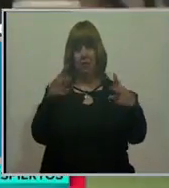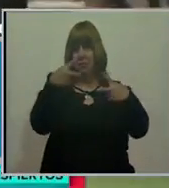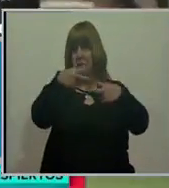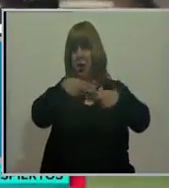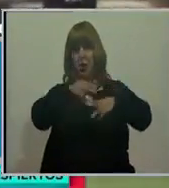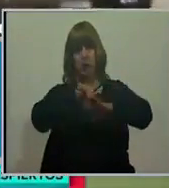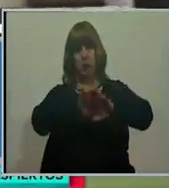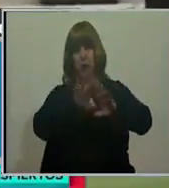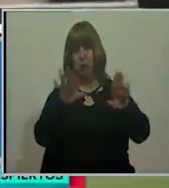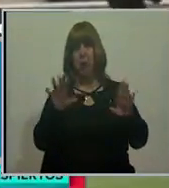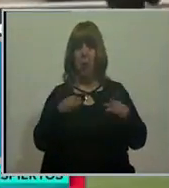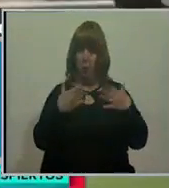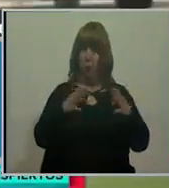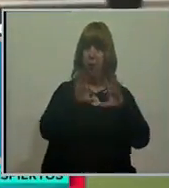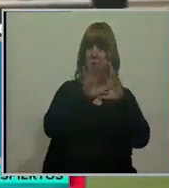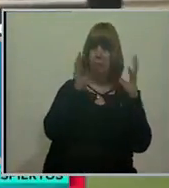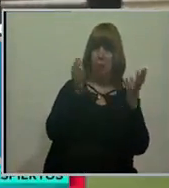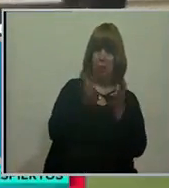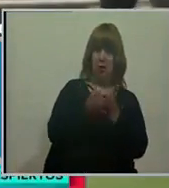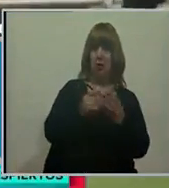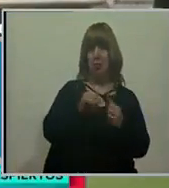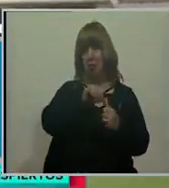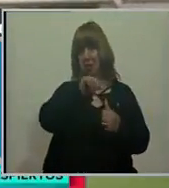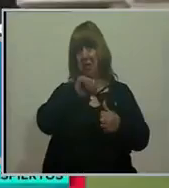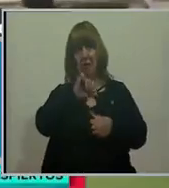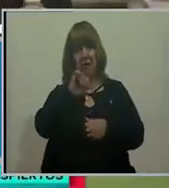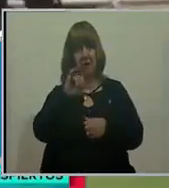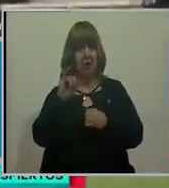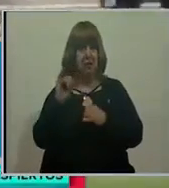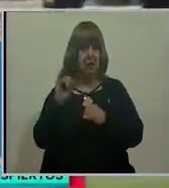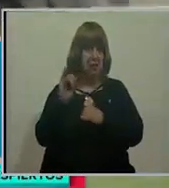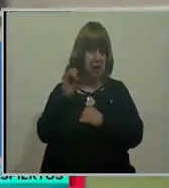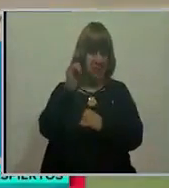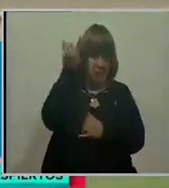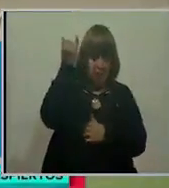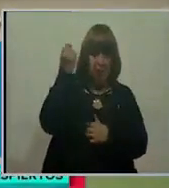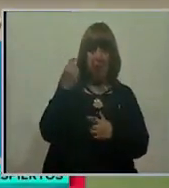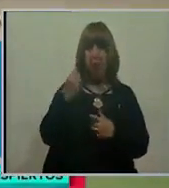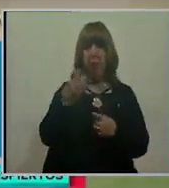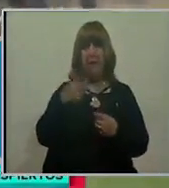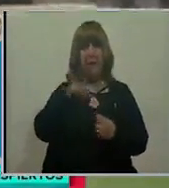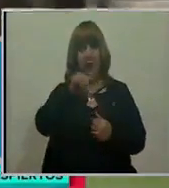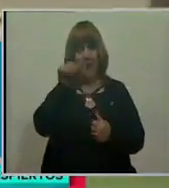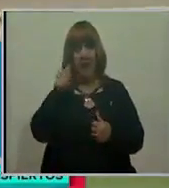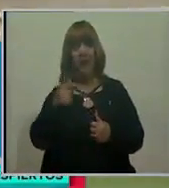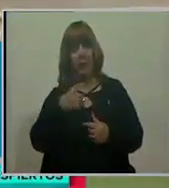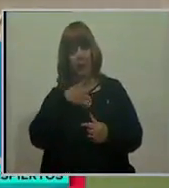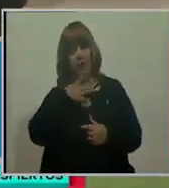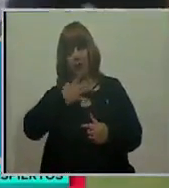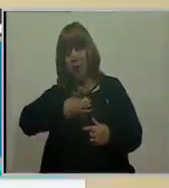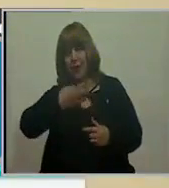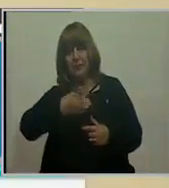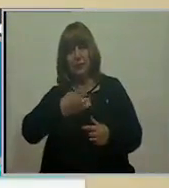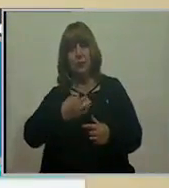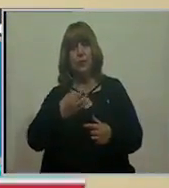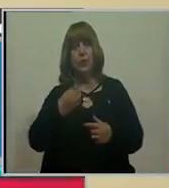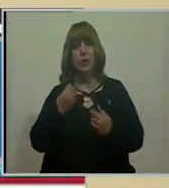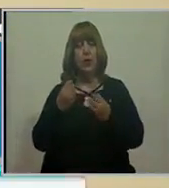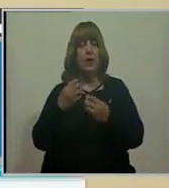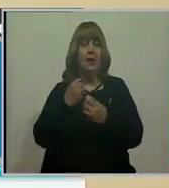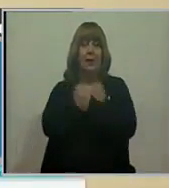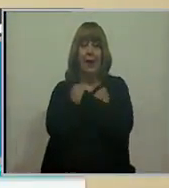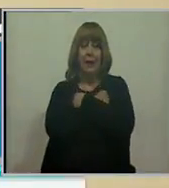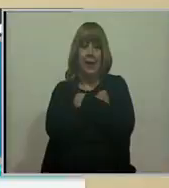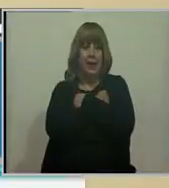mundial, puede ganar decenas de millones de dólares, pero yo le puedo asegurar que ha perdido el cariño. Esto es un